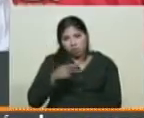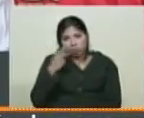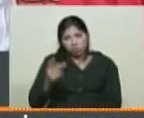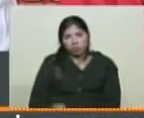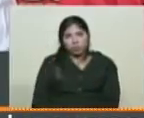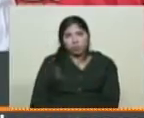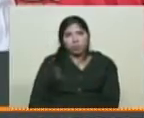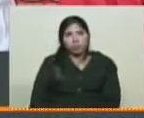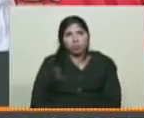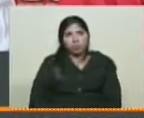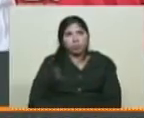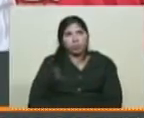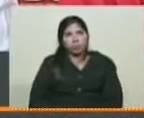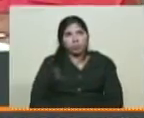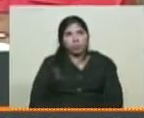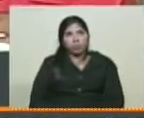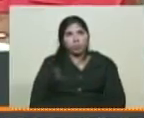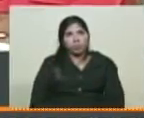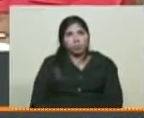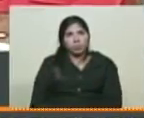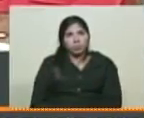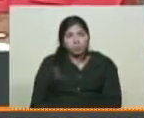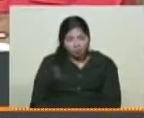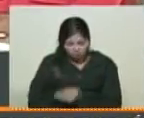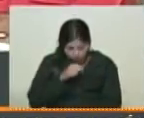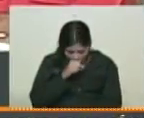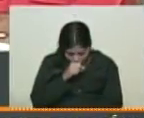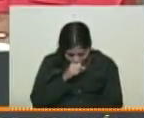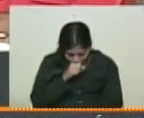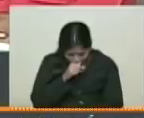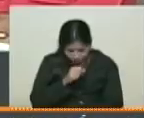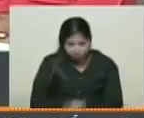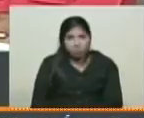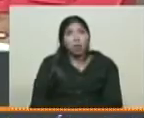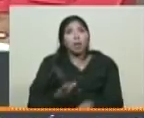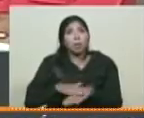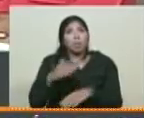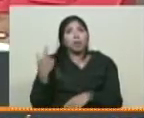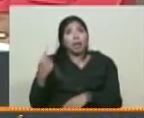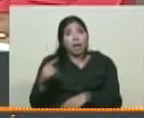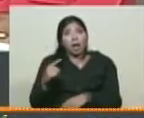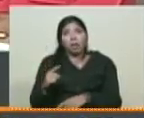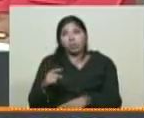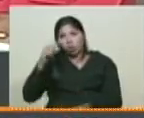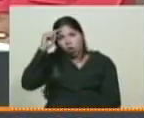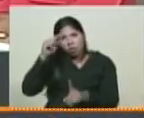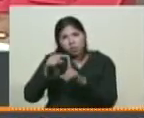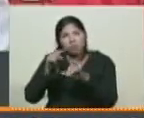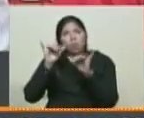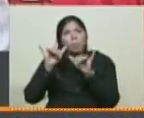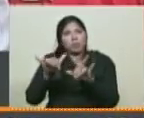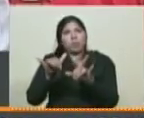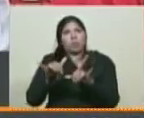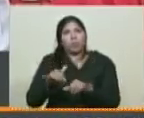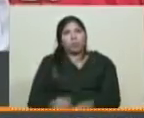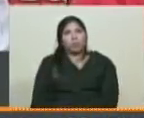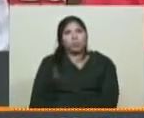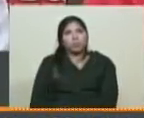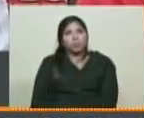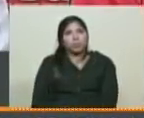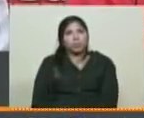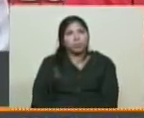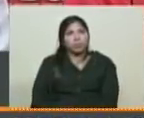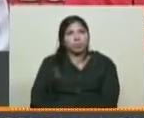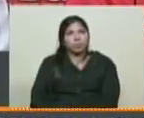quienes hemos caminado juntos. Y vamos a seguir caminando juntos porque tenemos un mismo destino y un mismo propósito, que es seguir construyendo esta